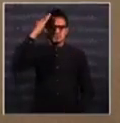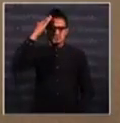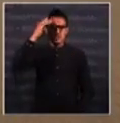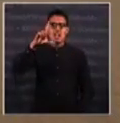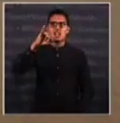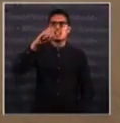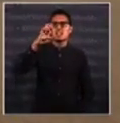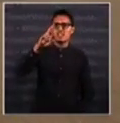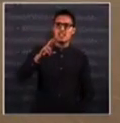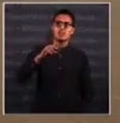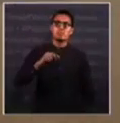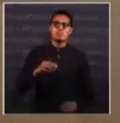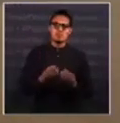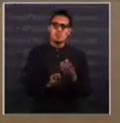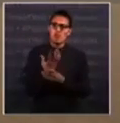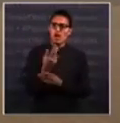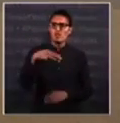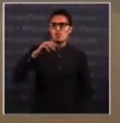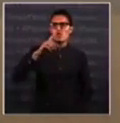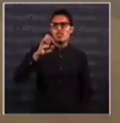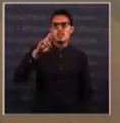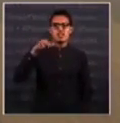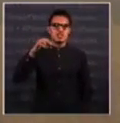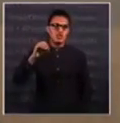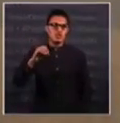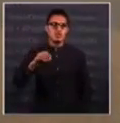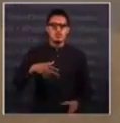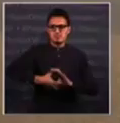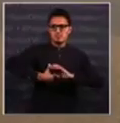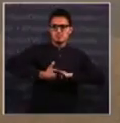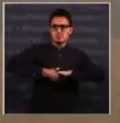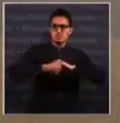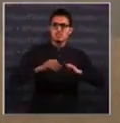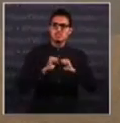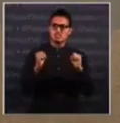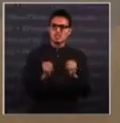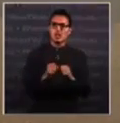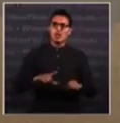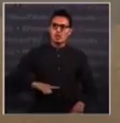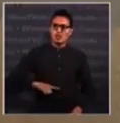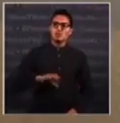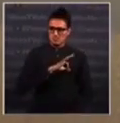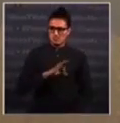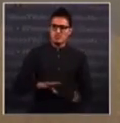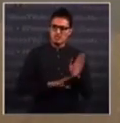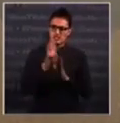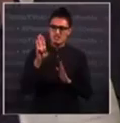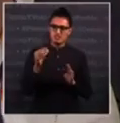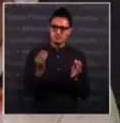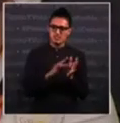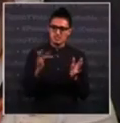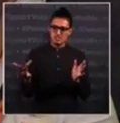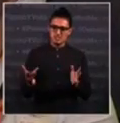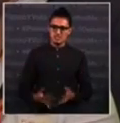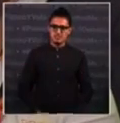moderno. Yo estoy seguro que de la mano sociedad y gobierno lo vamos a lograr. Muchas gracias. Muchas gracias, candidato,